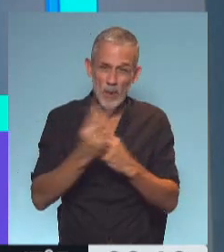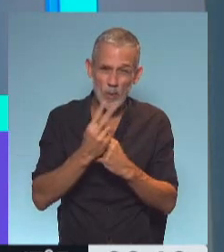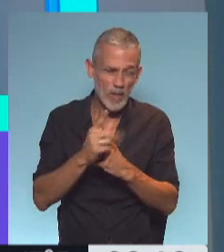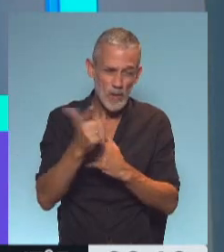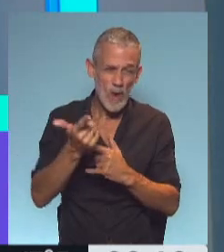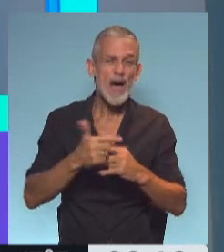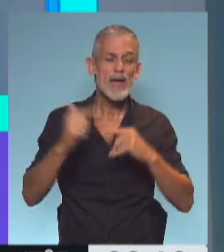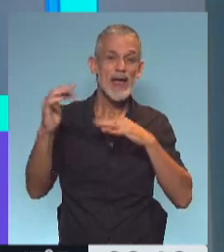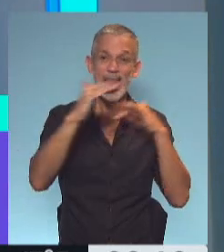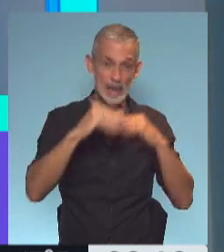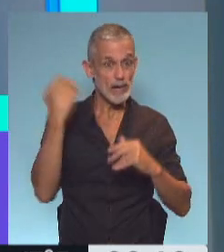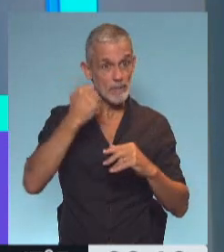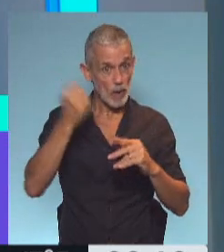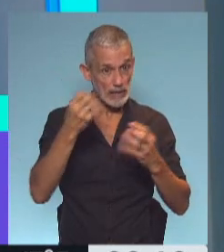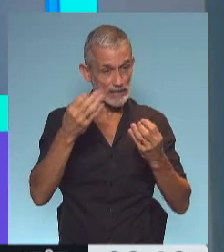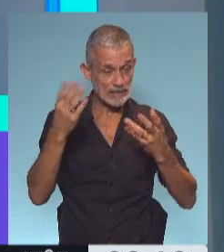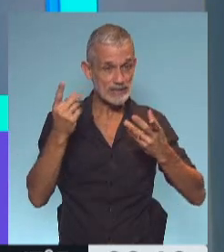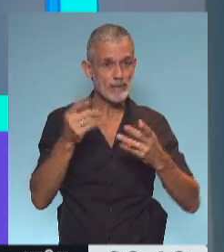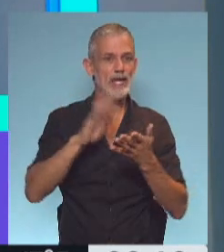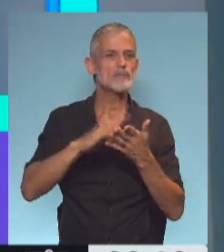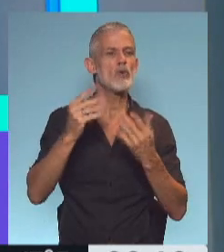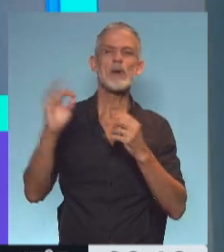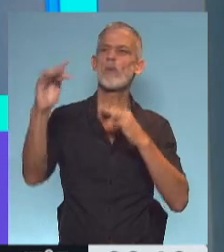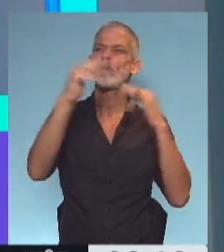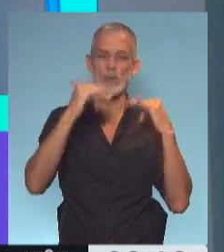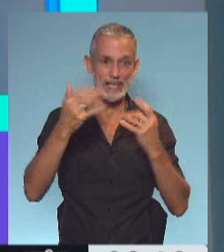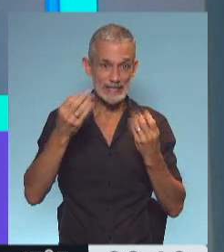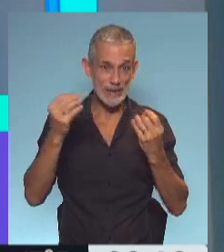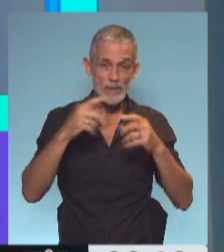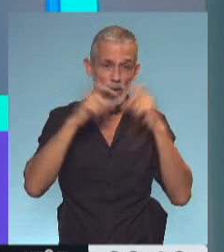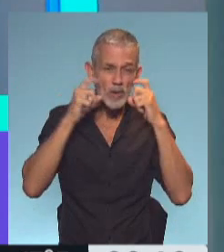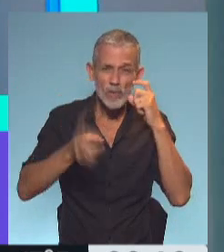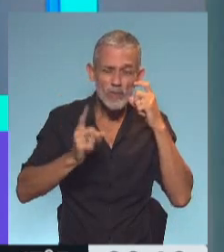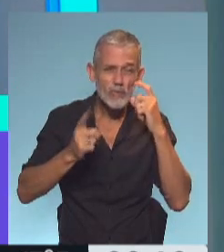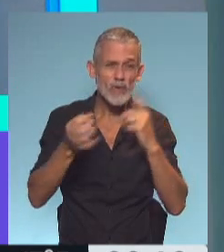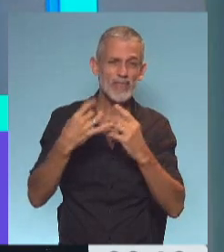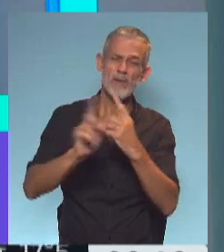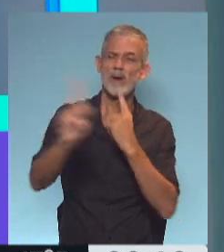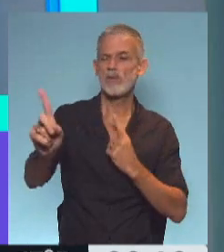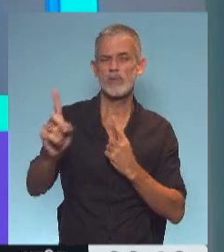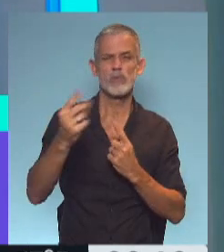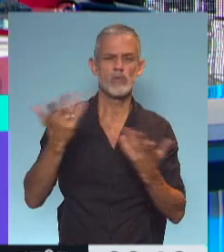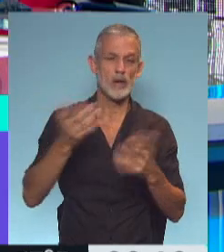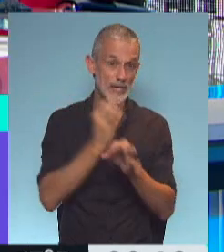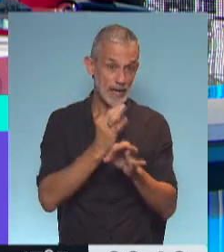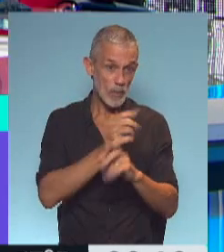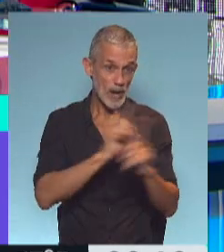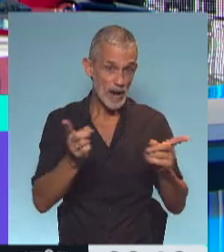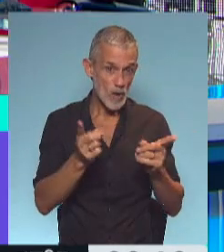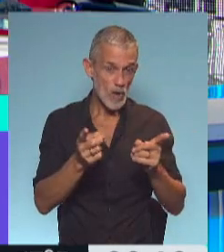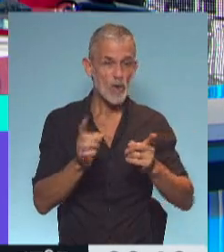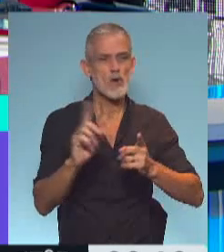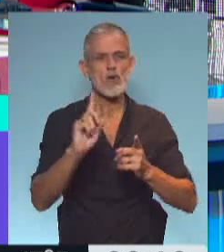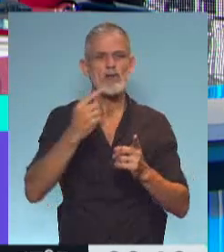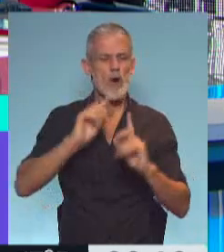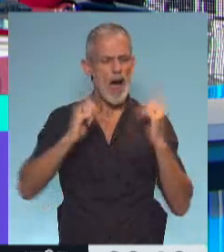estar al aire libre es muy importante por aquello de la aerosolización, pero tengo que seguir con esto, tengo que tener los 2 metros. Y en los colegios no, y no me refiero al colegio,